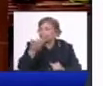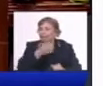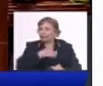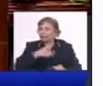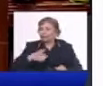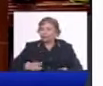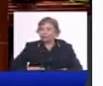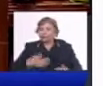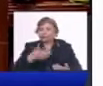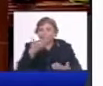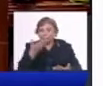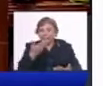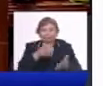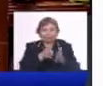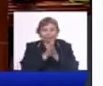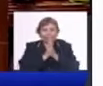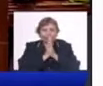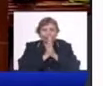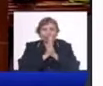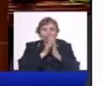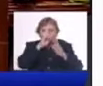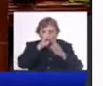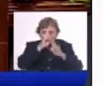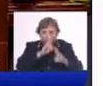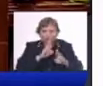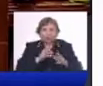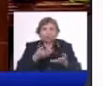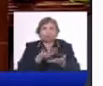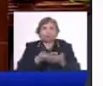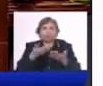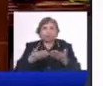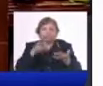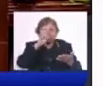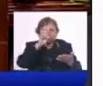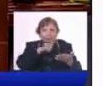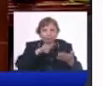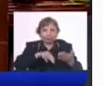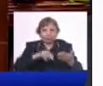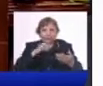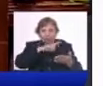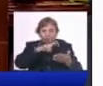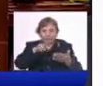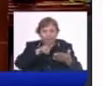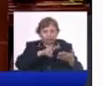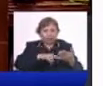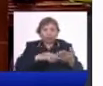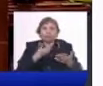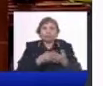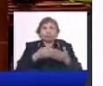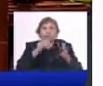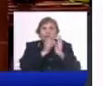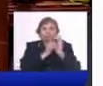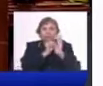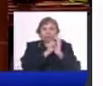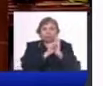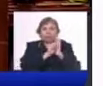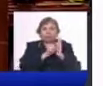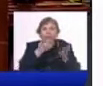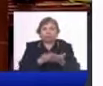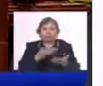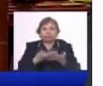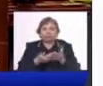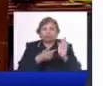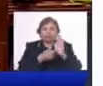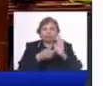presidente, solicito usted con el debido respeto disponga que el redactor dé lectura al texto sustitutorio presentado